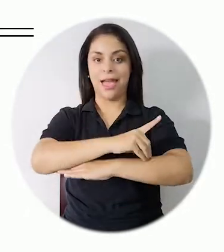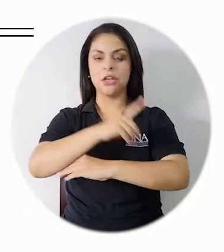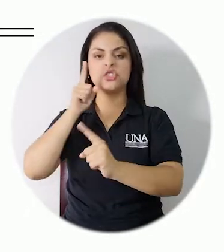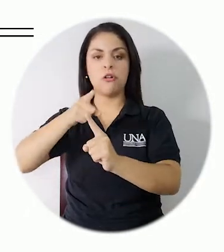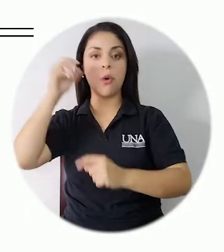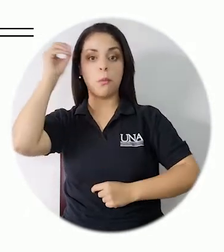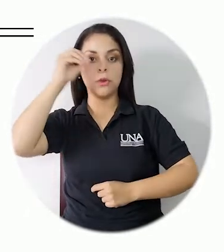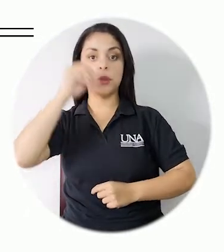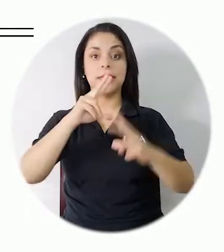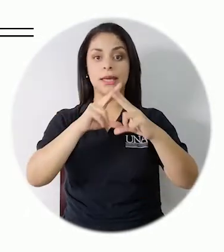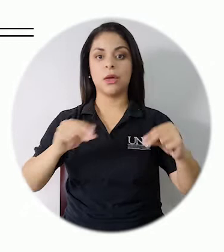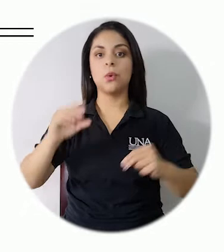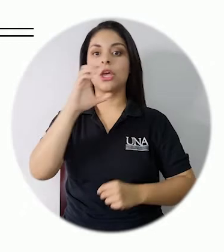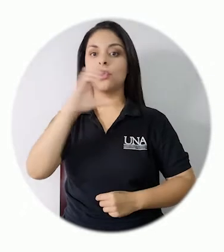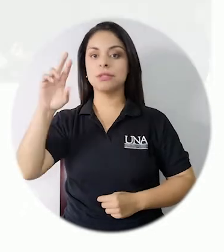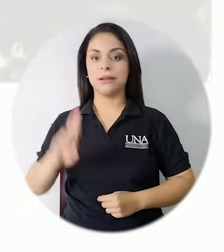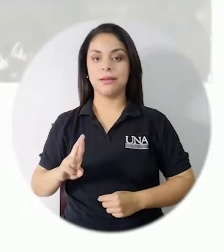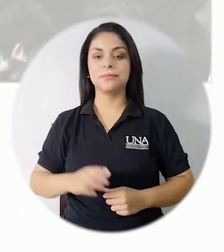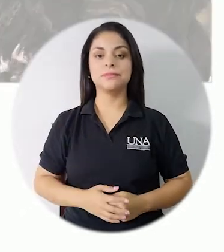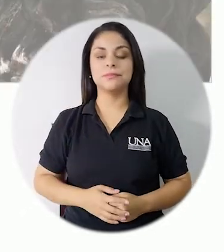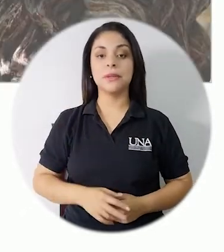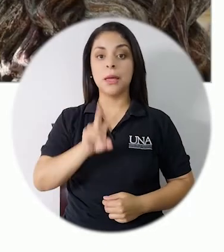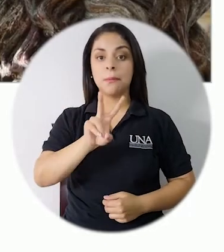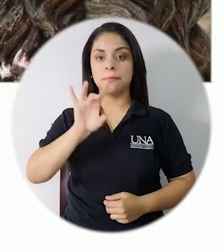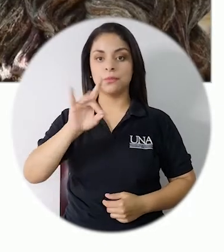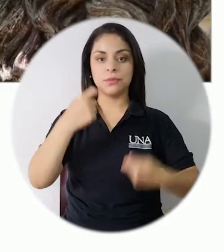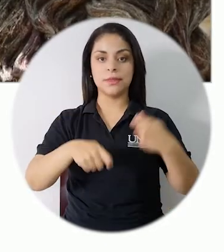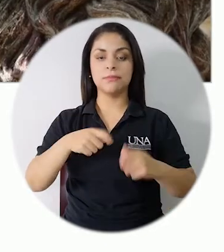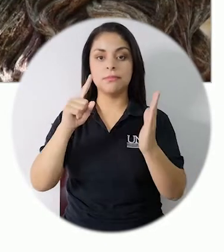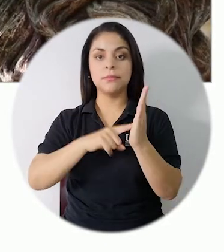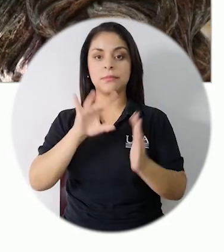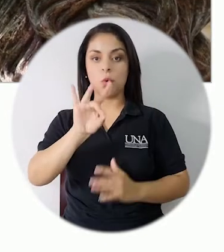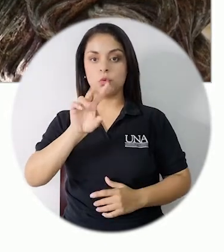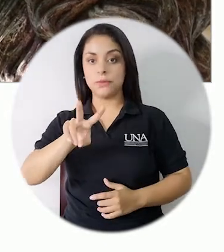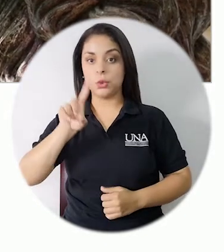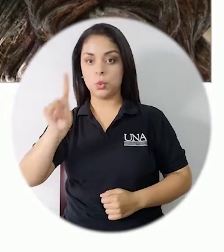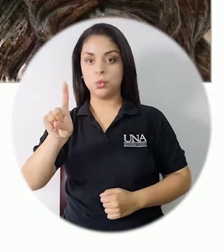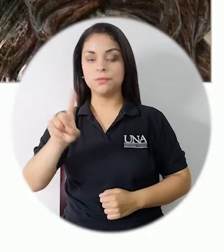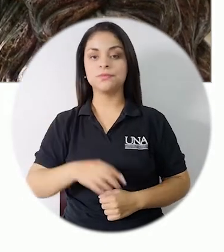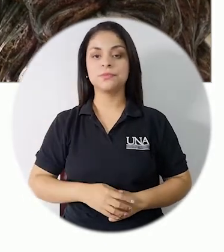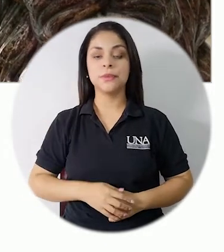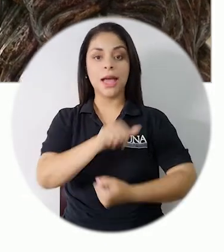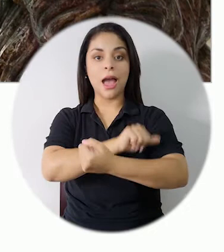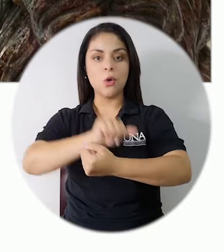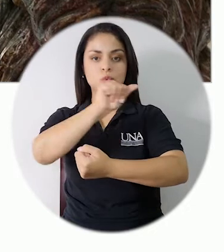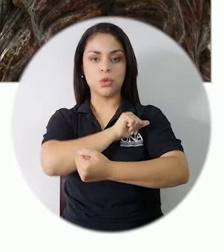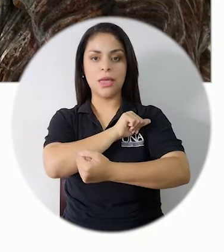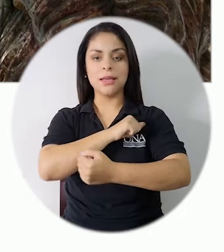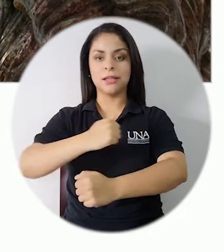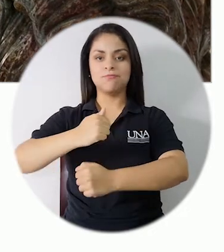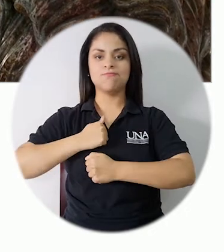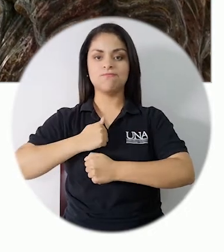de Nicaragua y Costa Rica. El 28 de septiembre de 1821, las autoridades